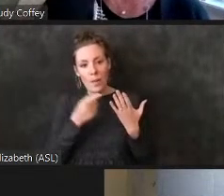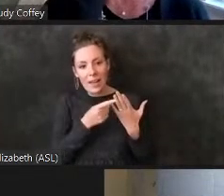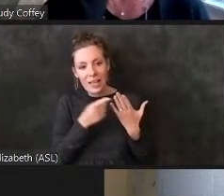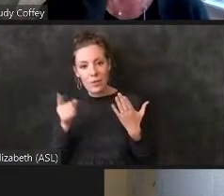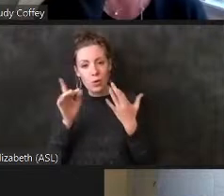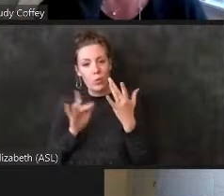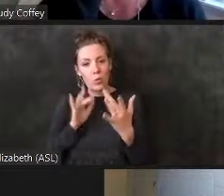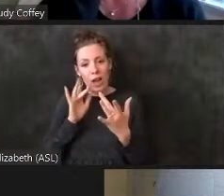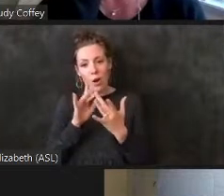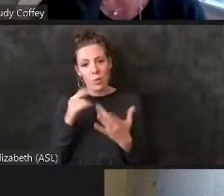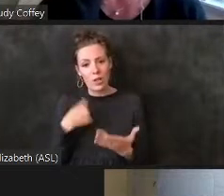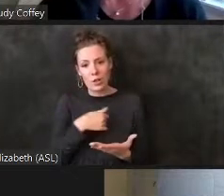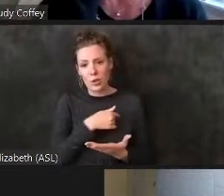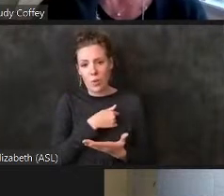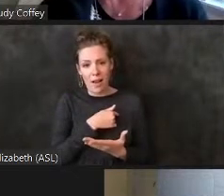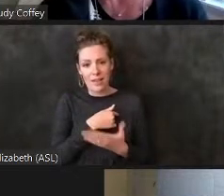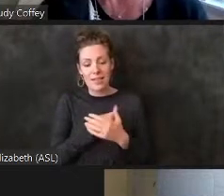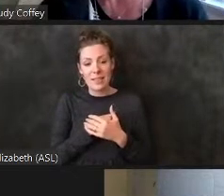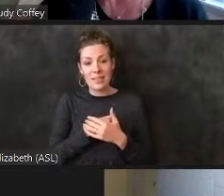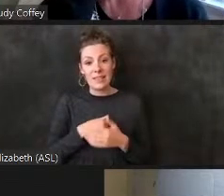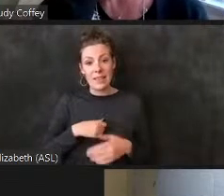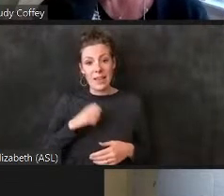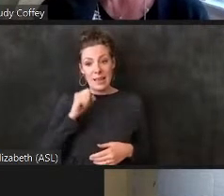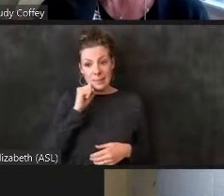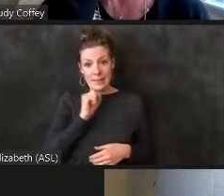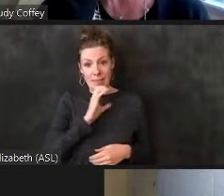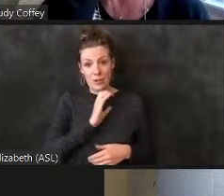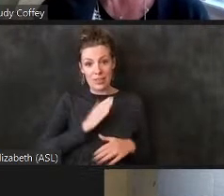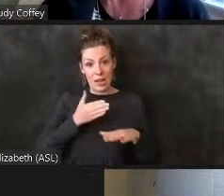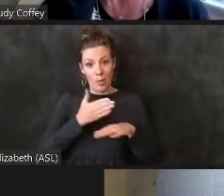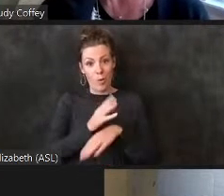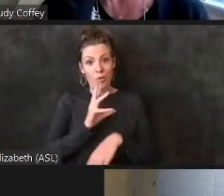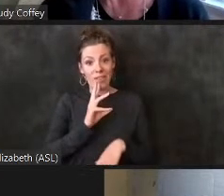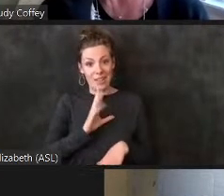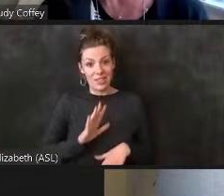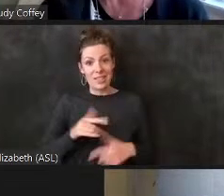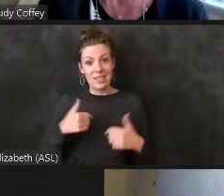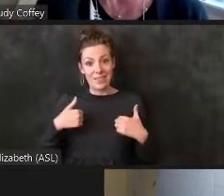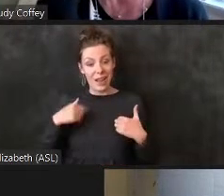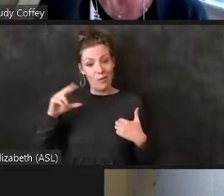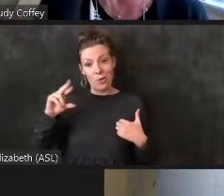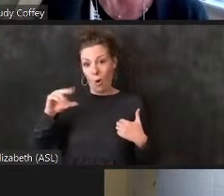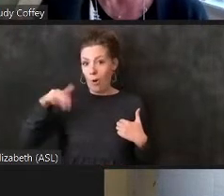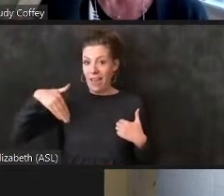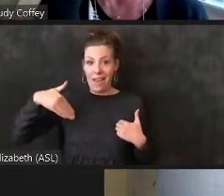Gracias a todos los que nos han alcanzado como senior de